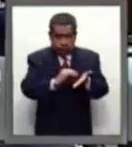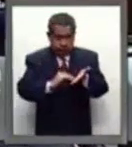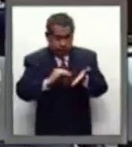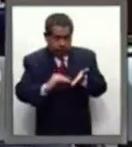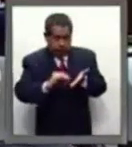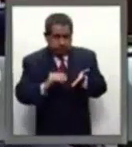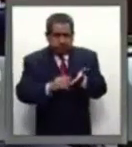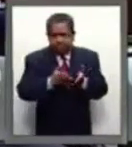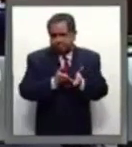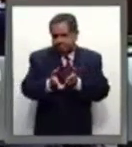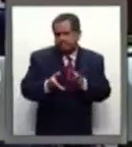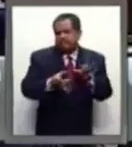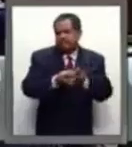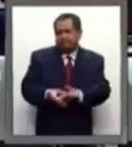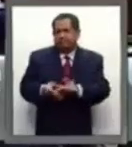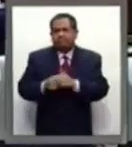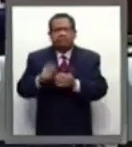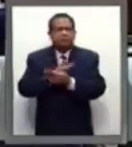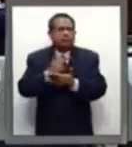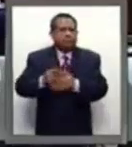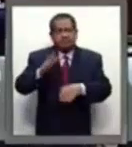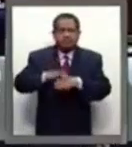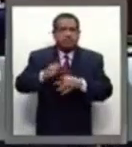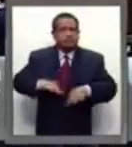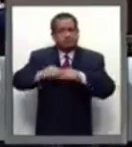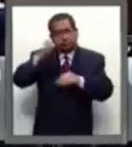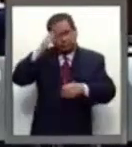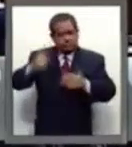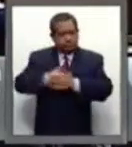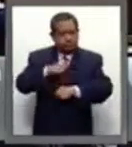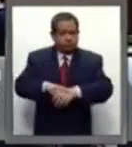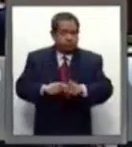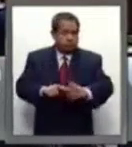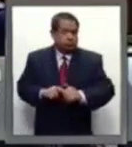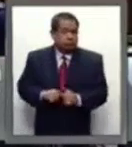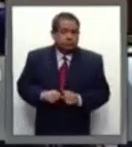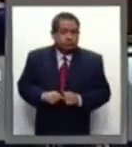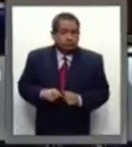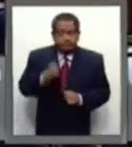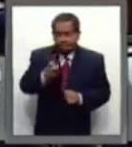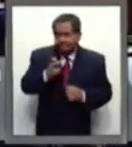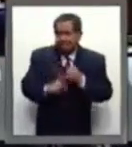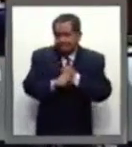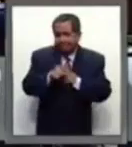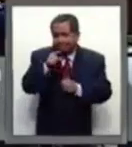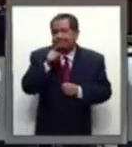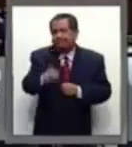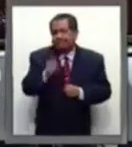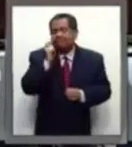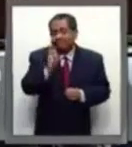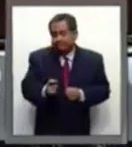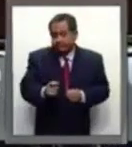en alineación con los programas como prioridad nacional. Aquí es donde hay el problema, ya que